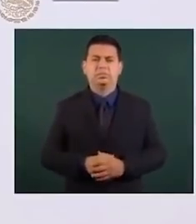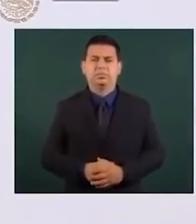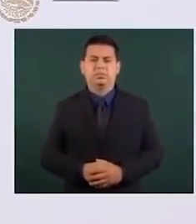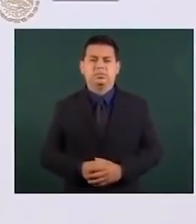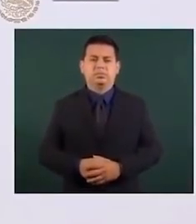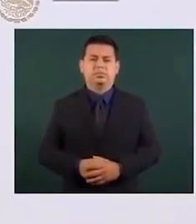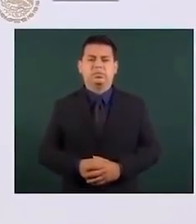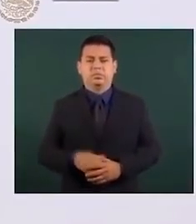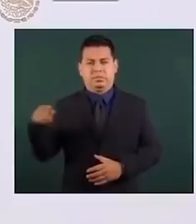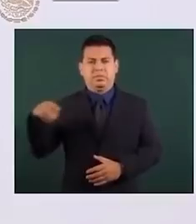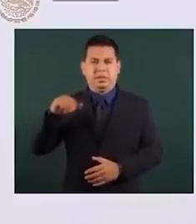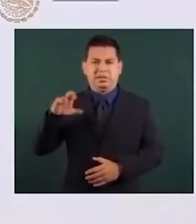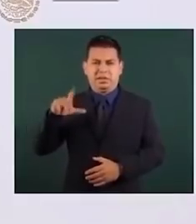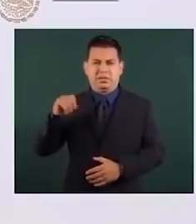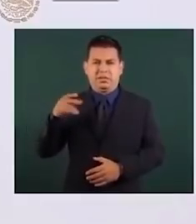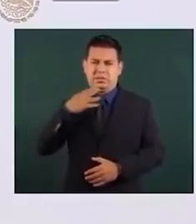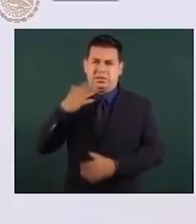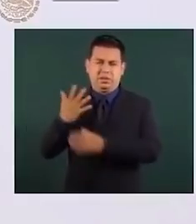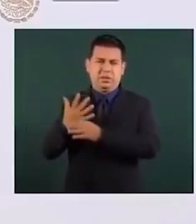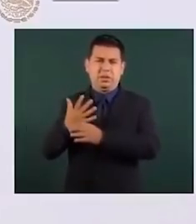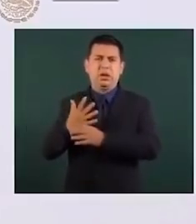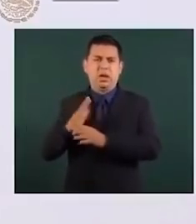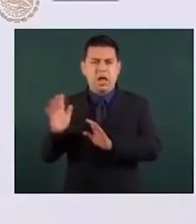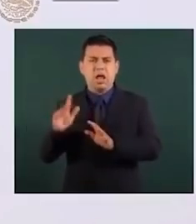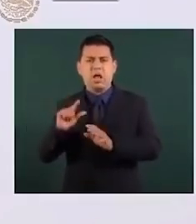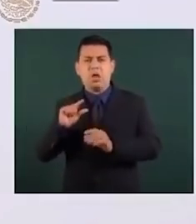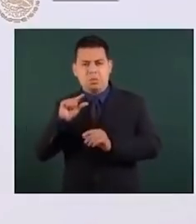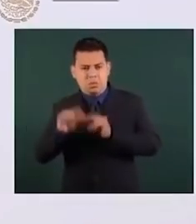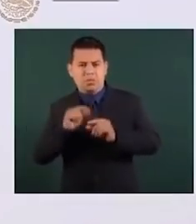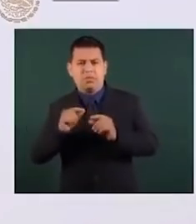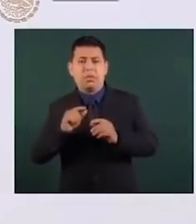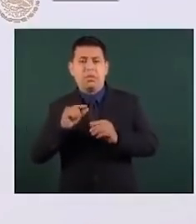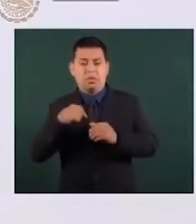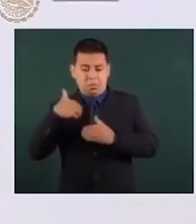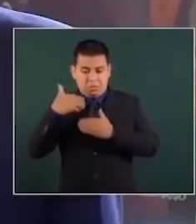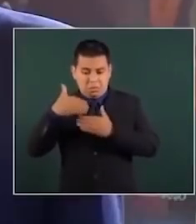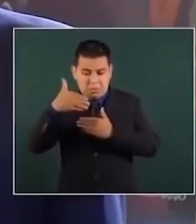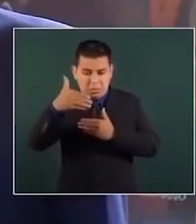Marcelo Ebrard. Y con todo respeto,